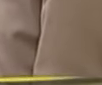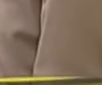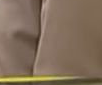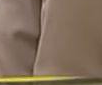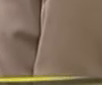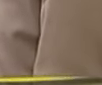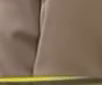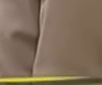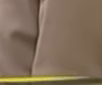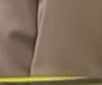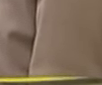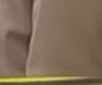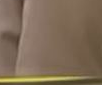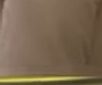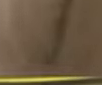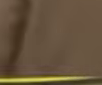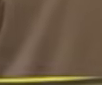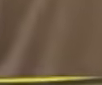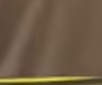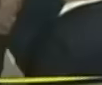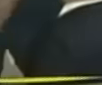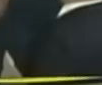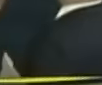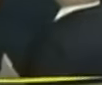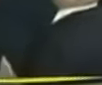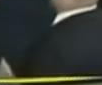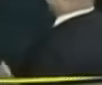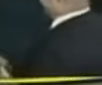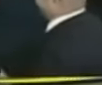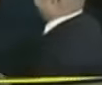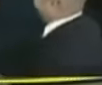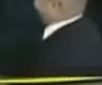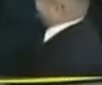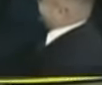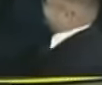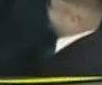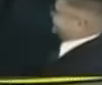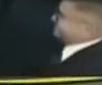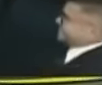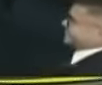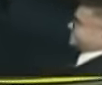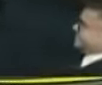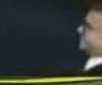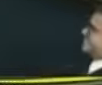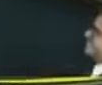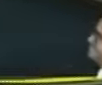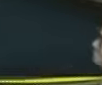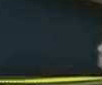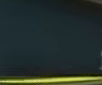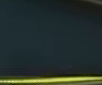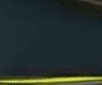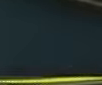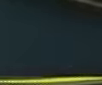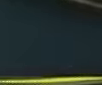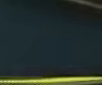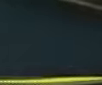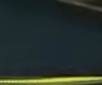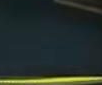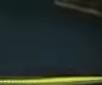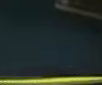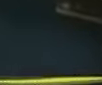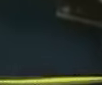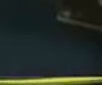reunión de trabajo del jefe de Estado venezolano Nicolás Maduro Moros con estos líderes y lideresas de la oposición